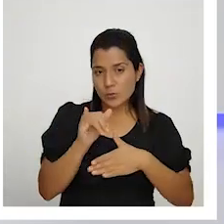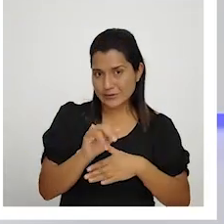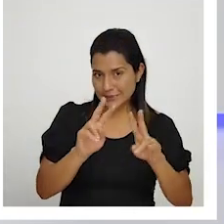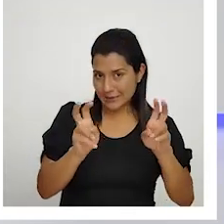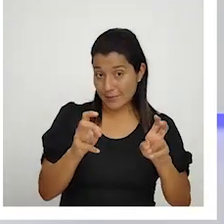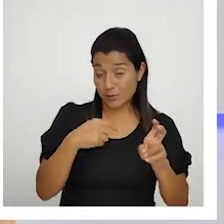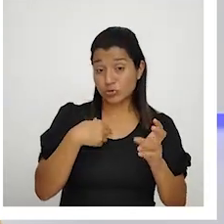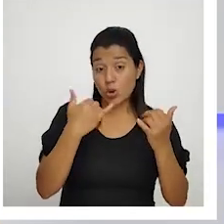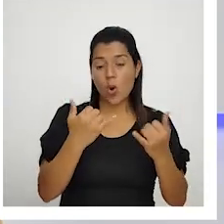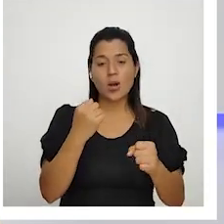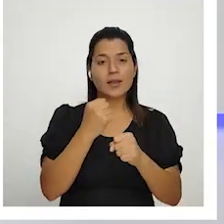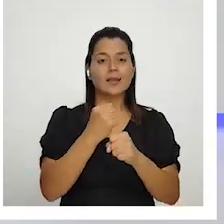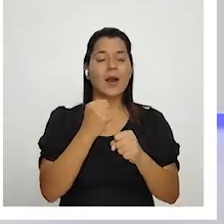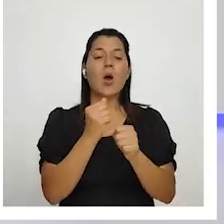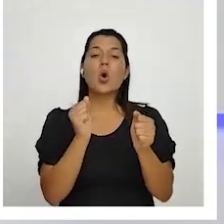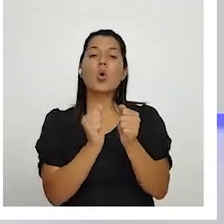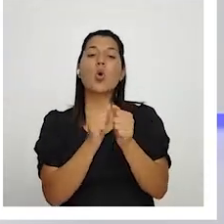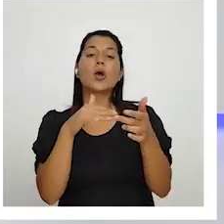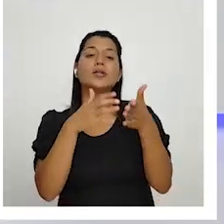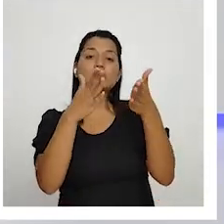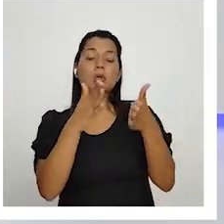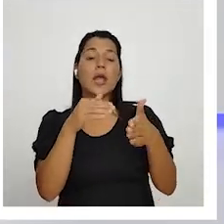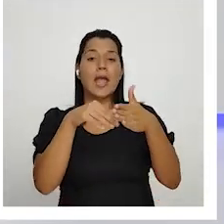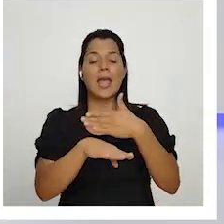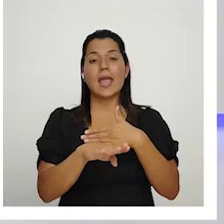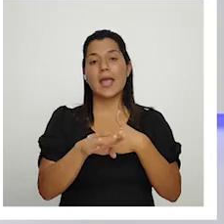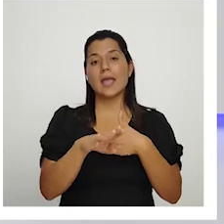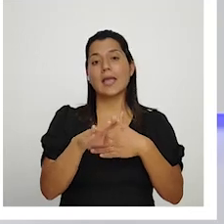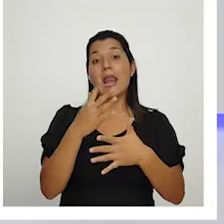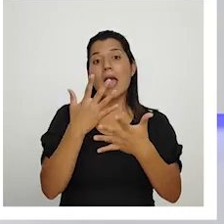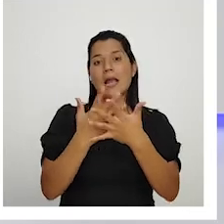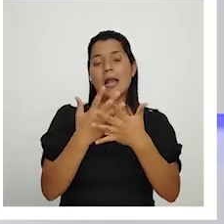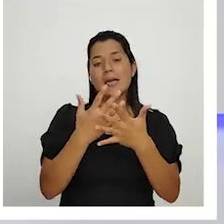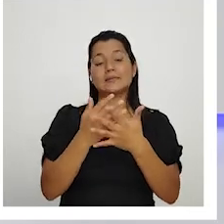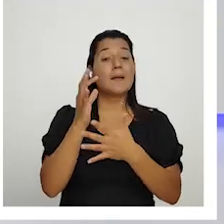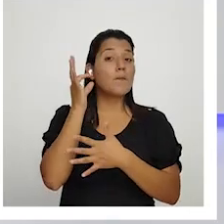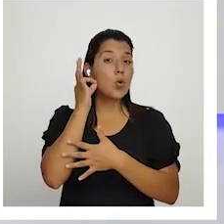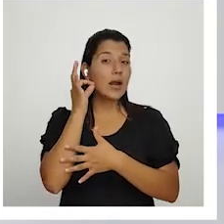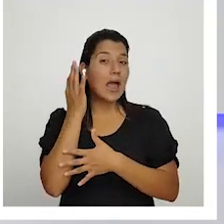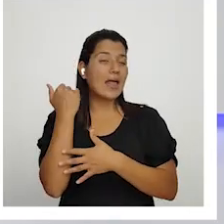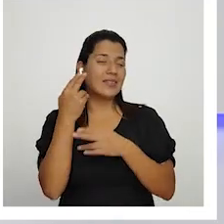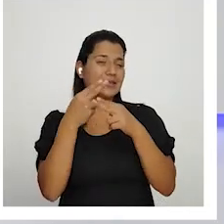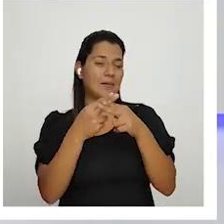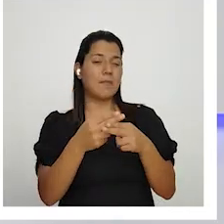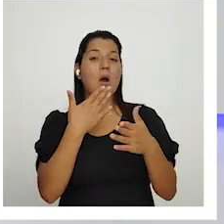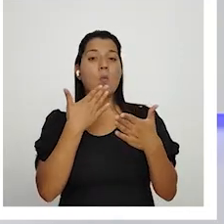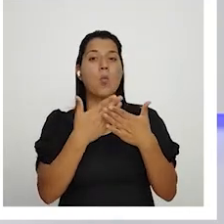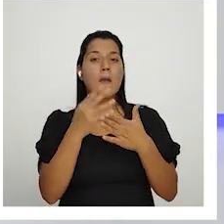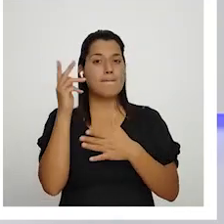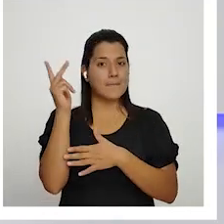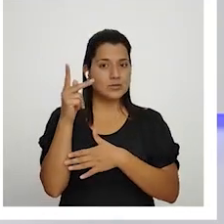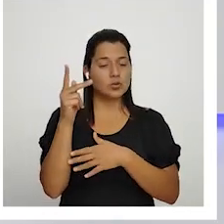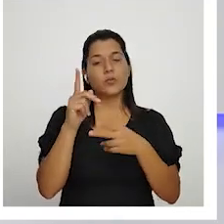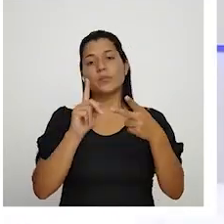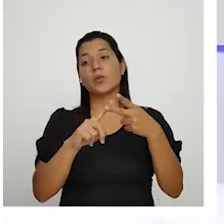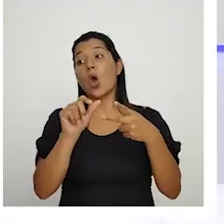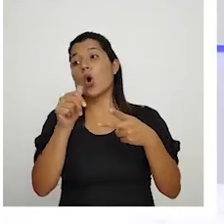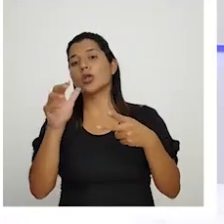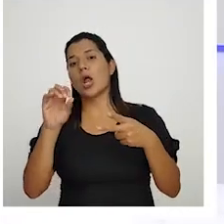Vilma Curling o la cárcel de mujeres, el que era el Buen Pastor, y en otra fundación, otra ONG, que estamos apoyando familias también